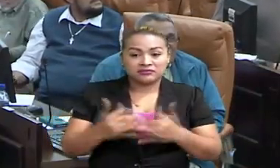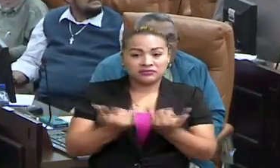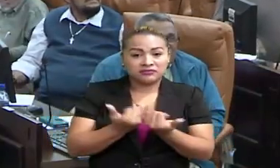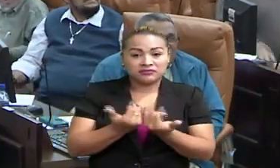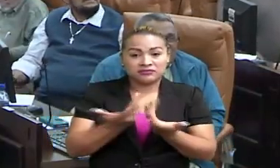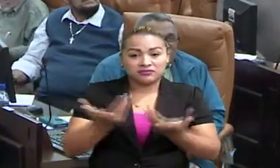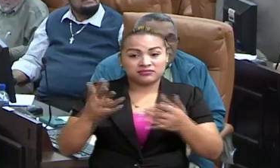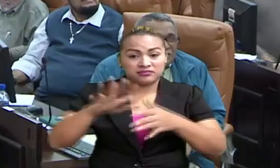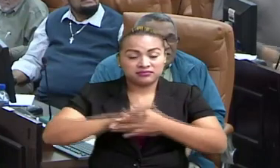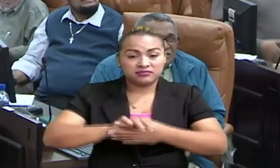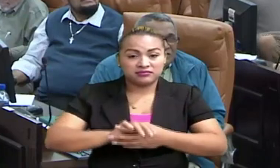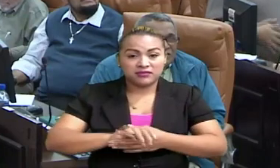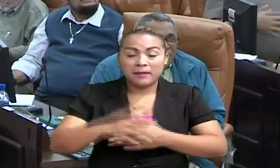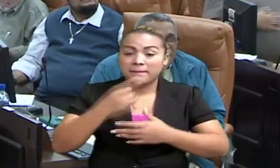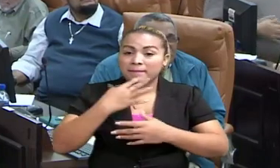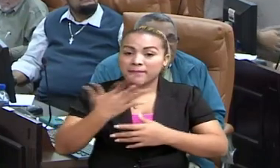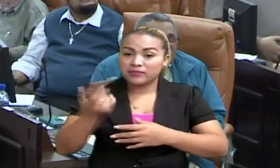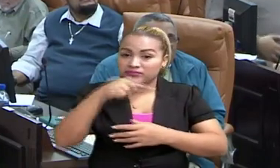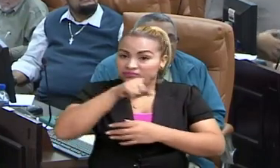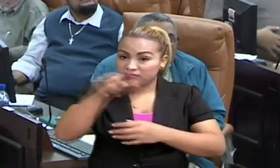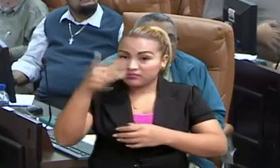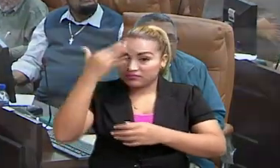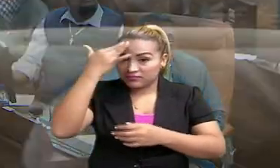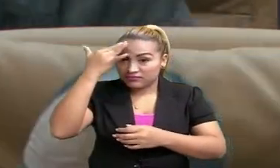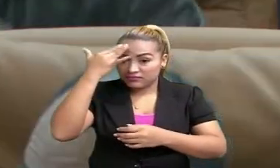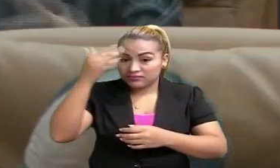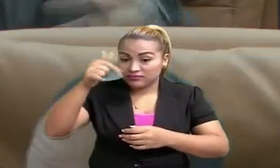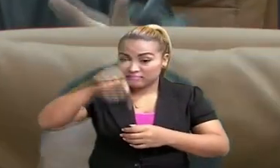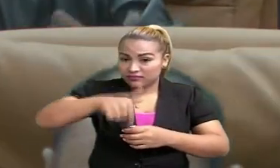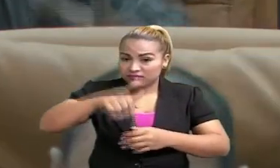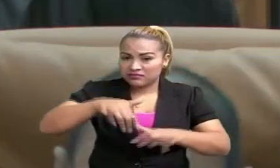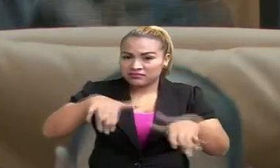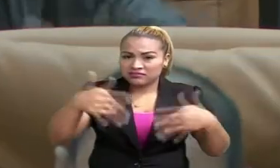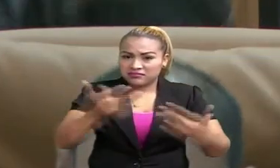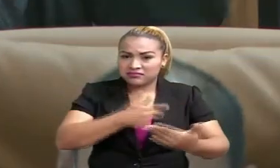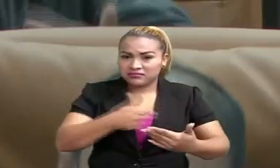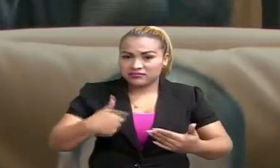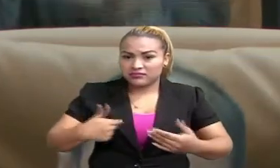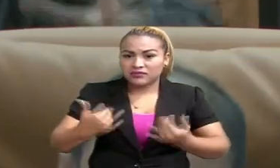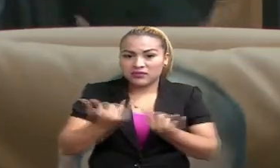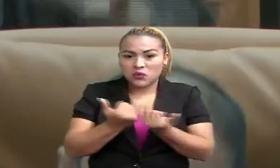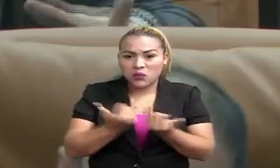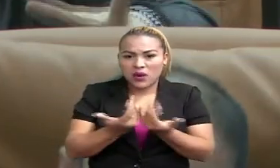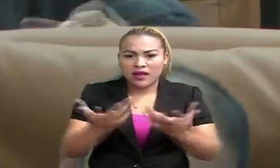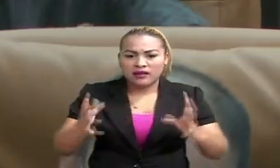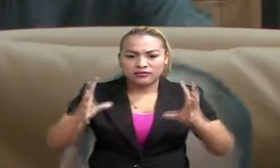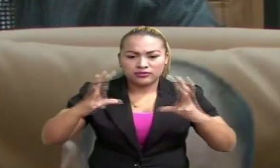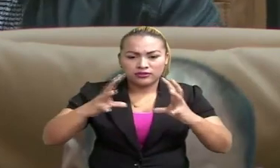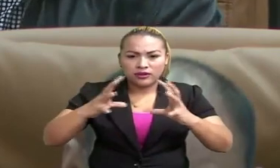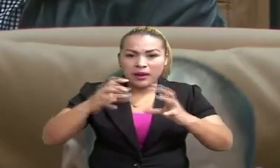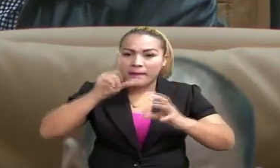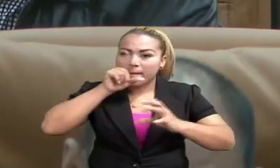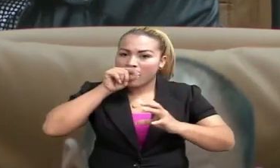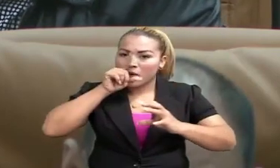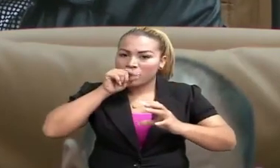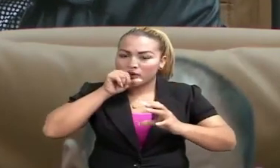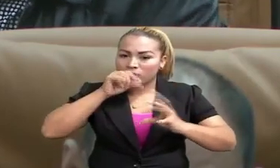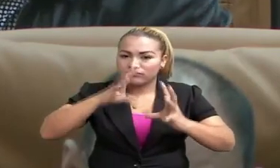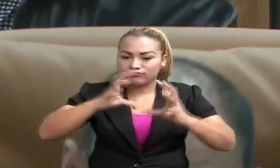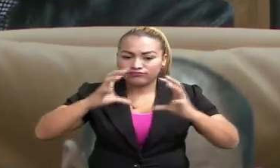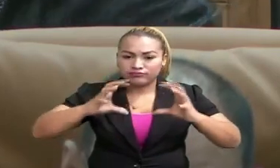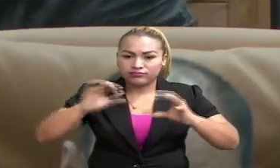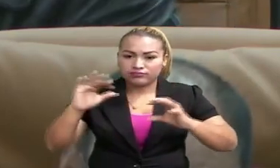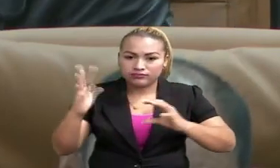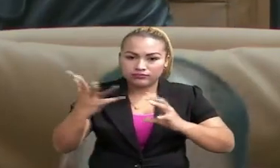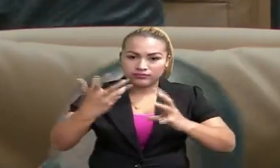cristal. ¿Saben lo que nosotros estamos haciendo aquí? Garantizando que el pollo entero quede exento. Si